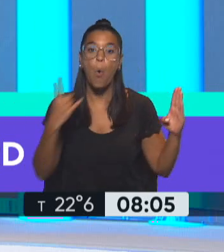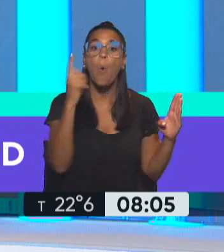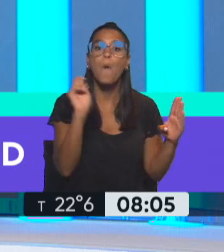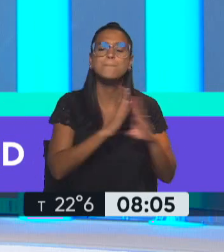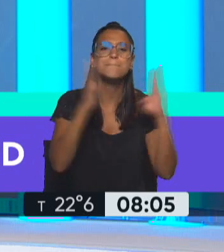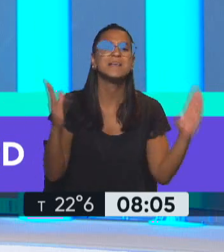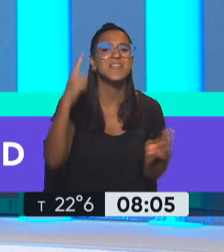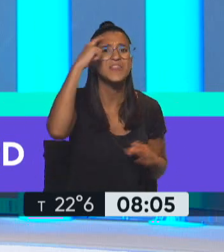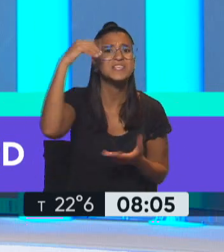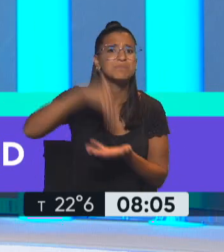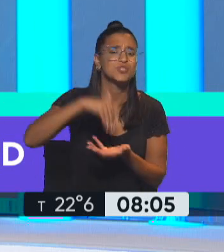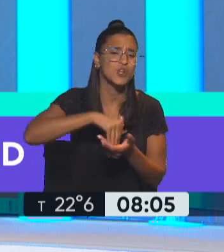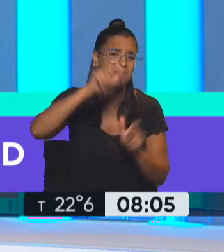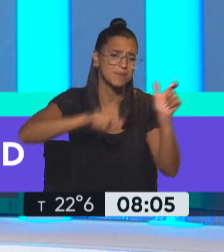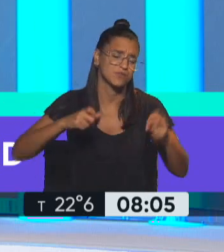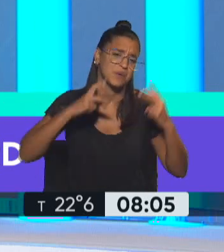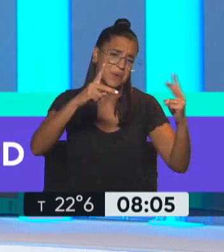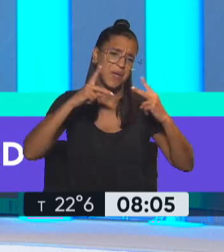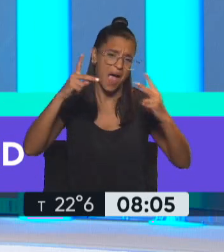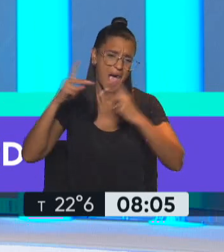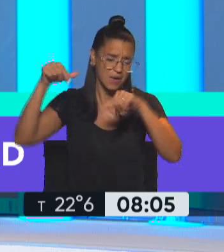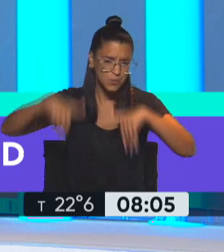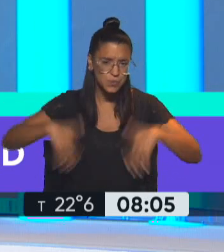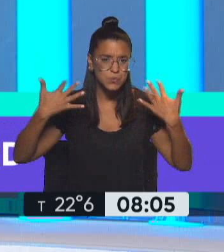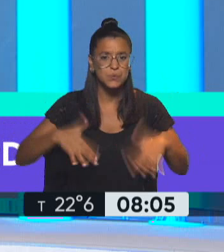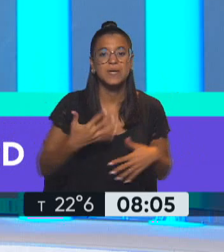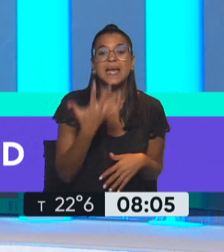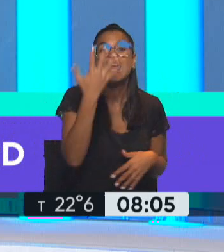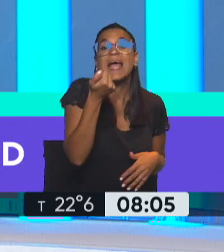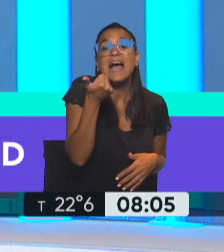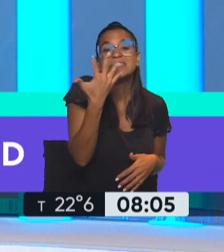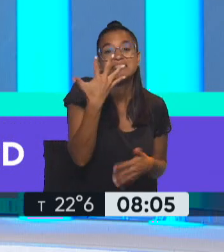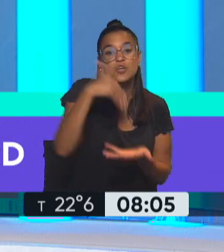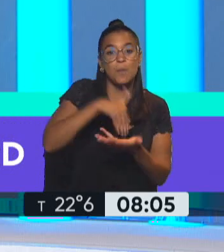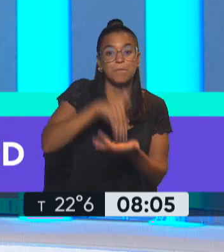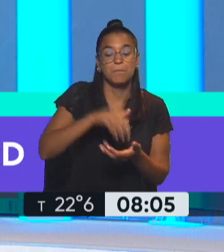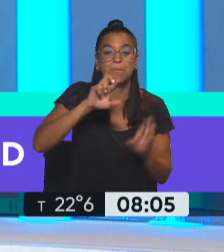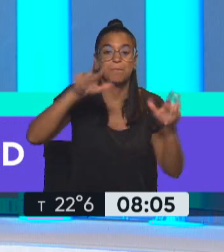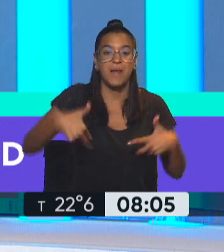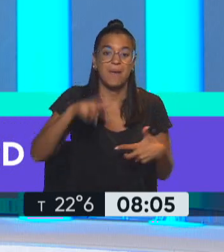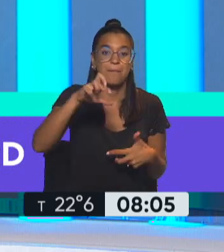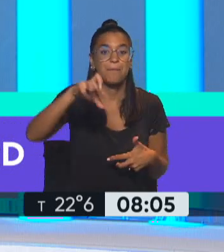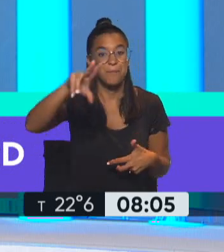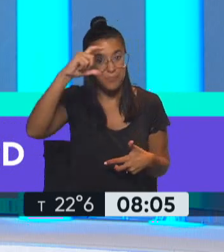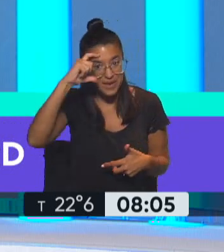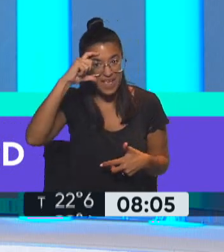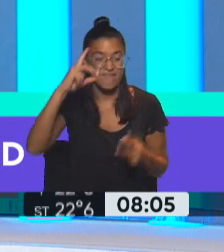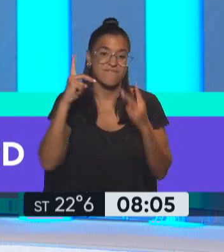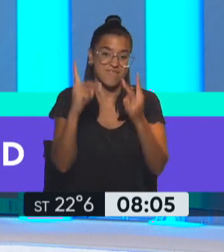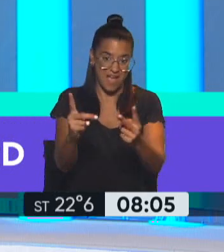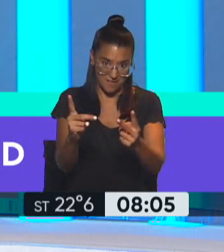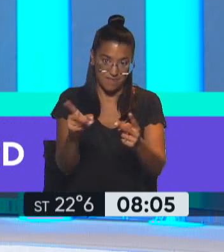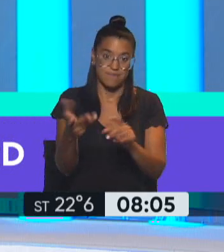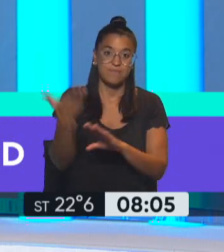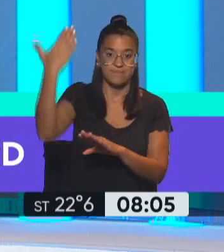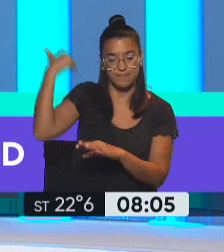millones de personas que se movilizaron en el país 5 millones usaron el plan pre viaje eso desde que